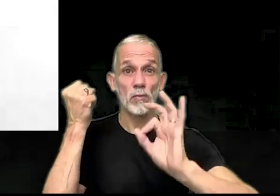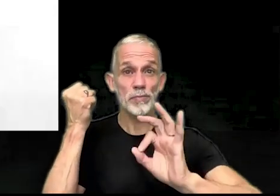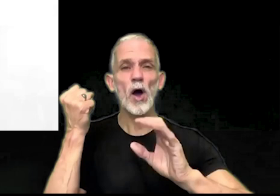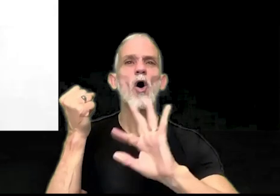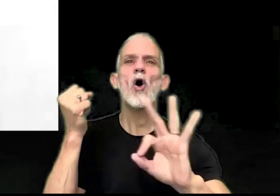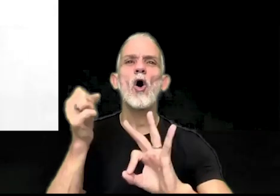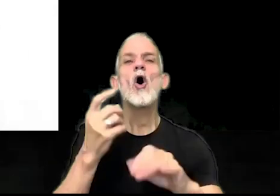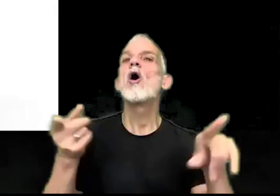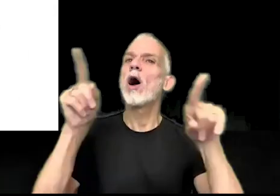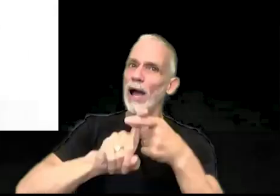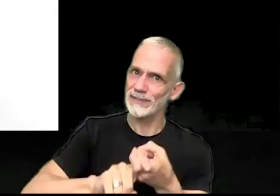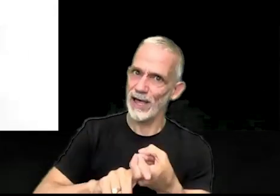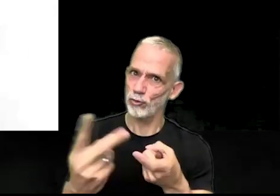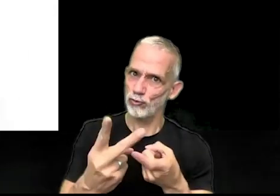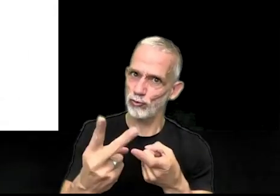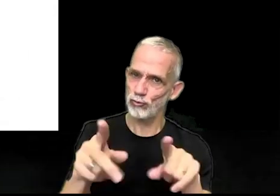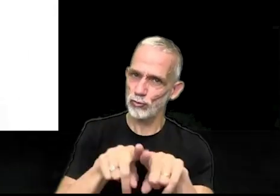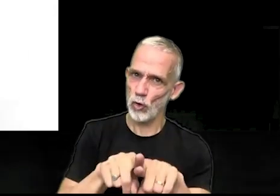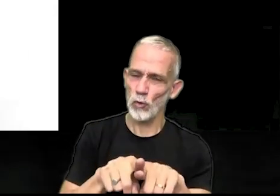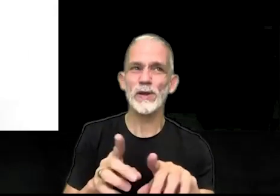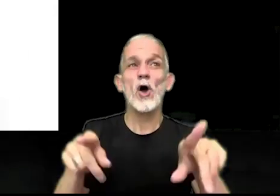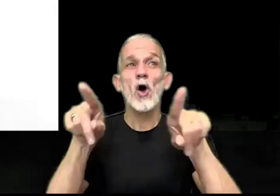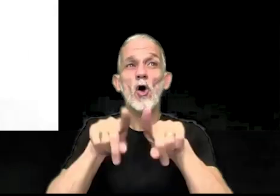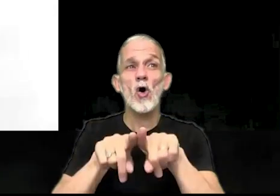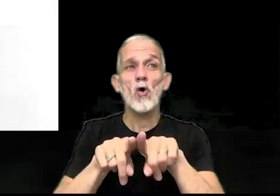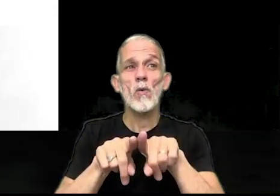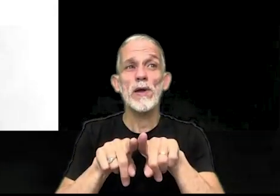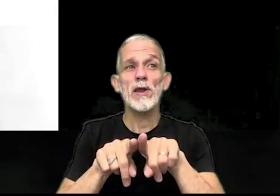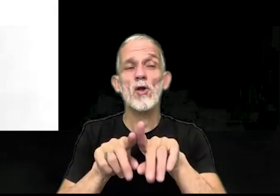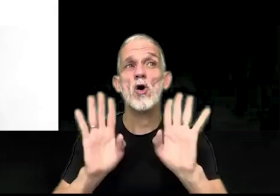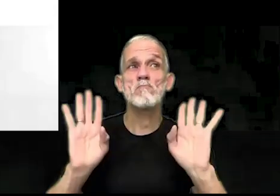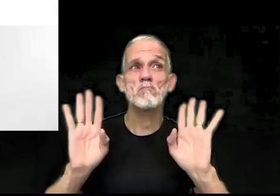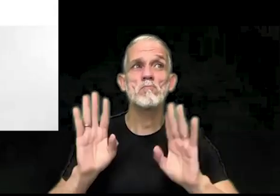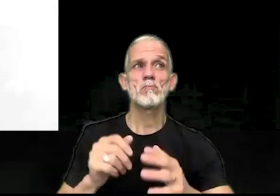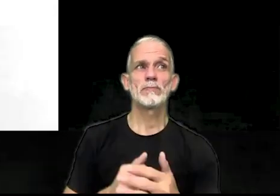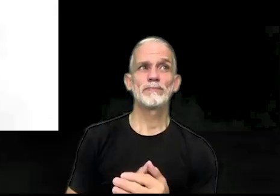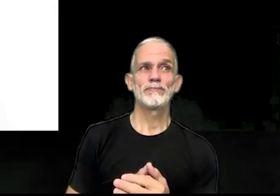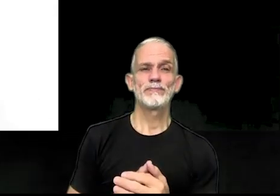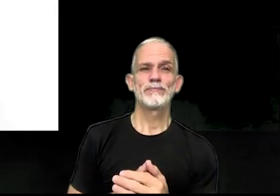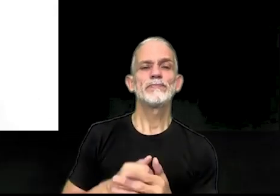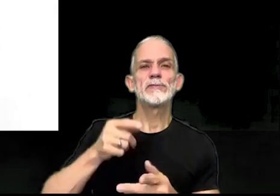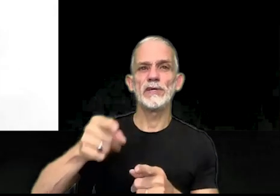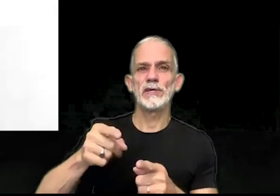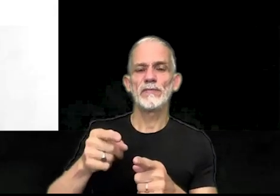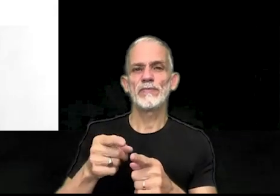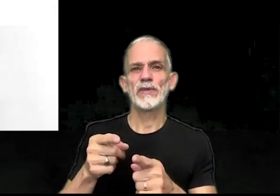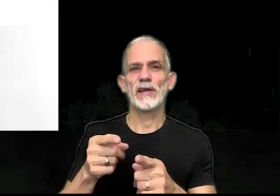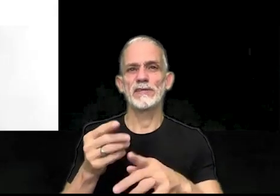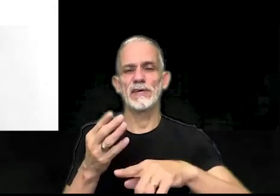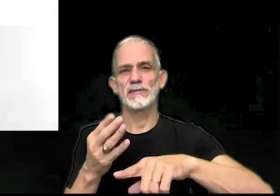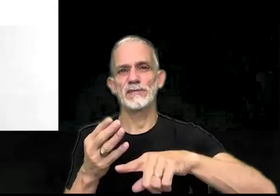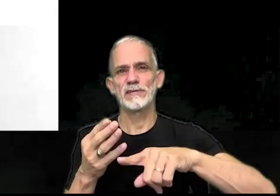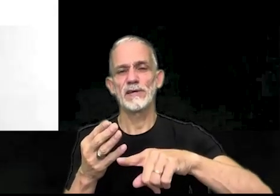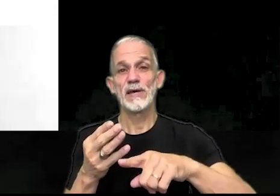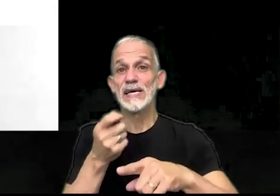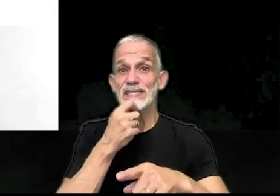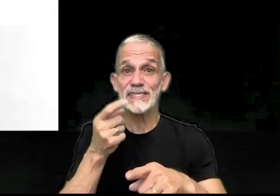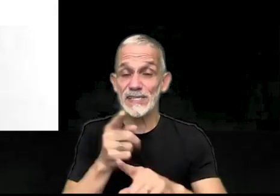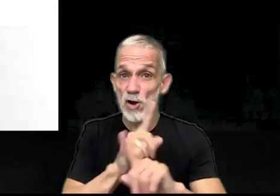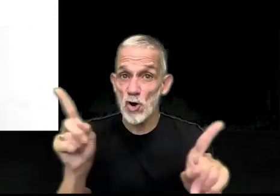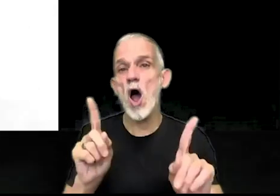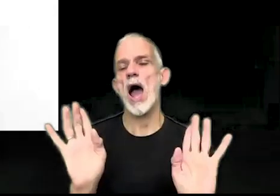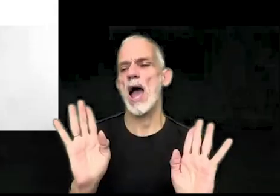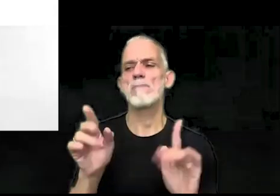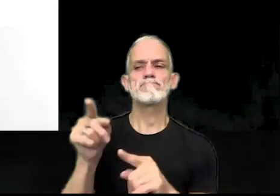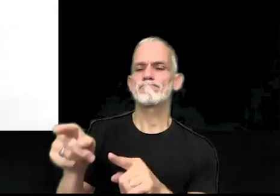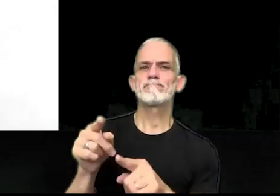se contraiga matrimonio. Mientras no ocurra ninguna de estas condiciones, no califica bajo